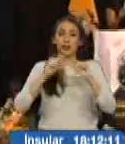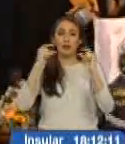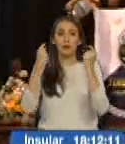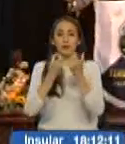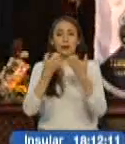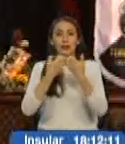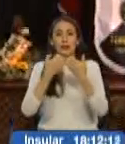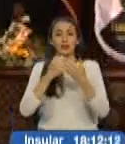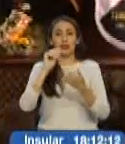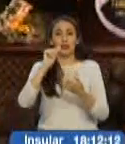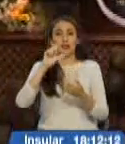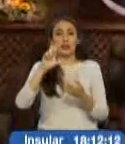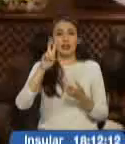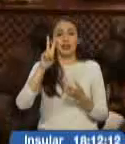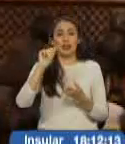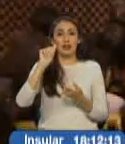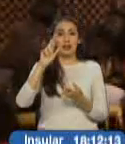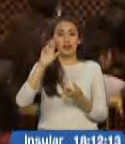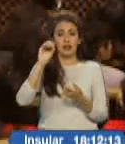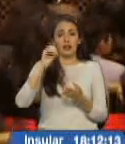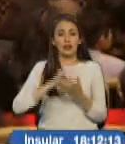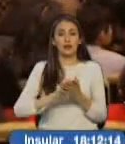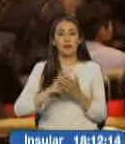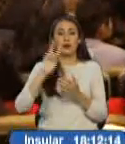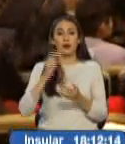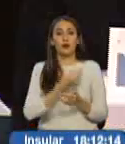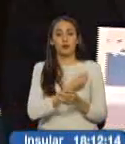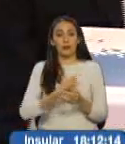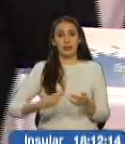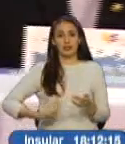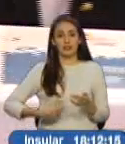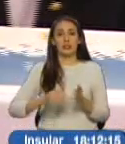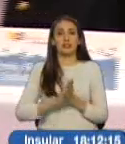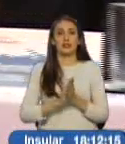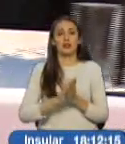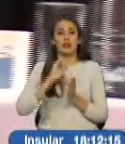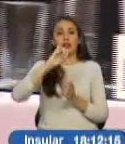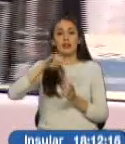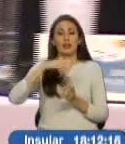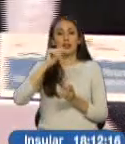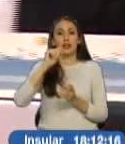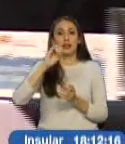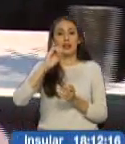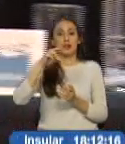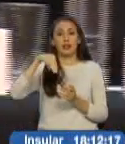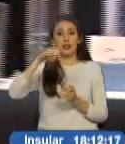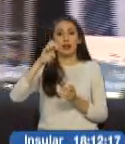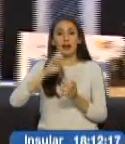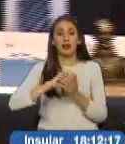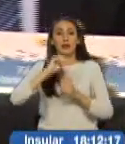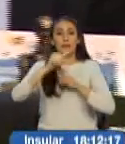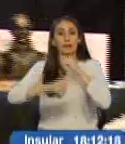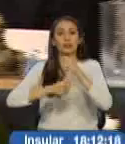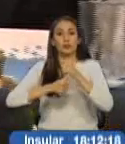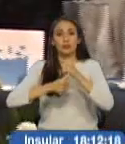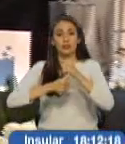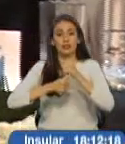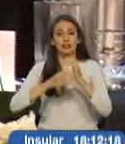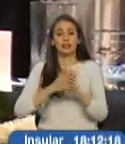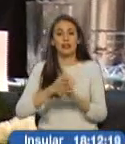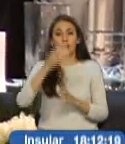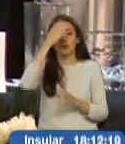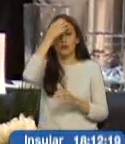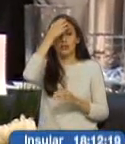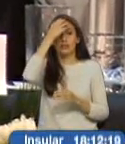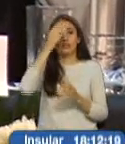le acompañará Álvaro Sáenz en el Viceministerio de Educación y Jaime Roca en la Subsecretaría de Gestión Educativa. De esta manera